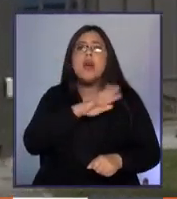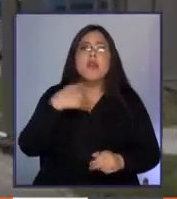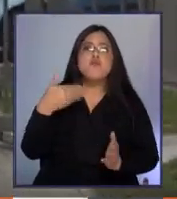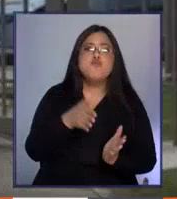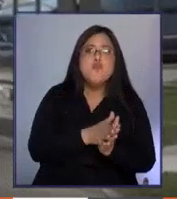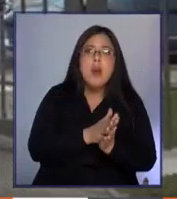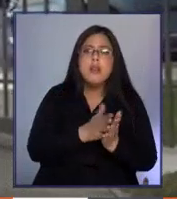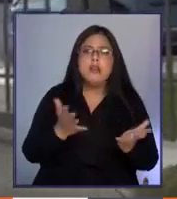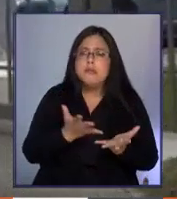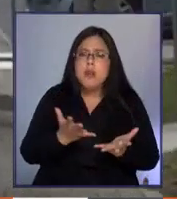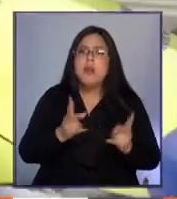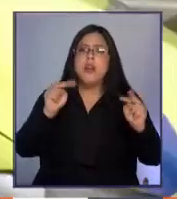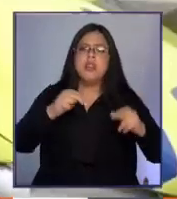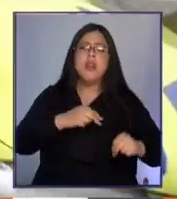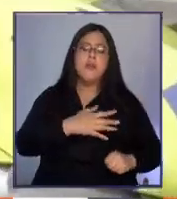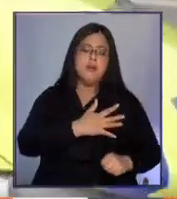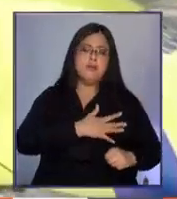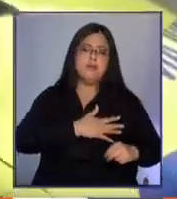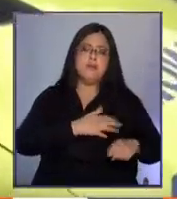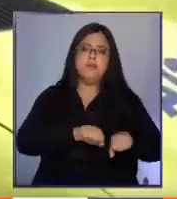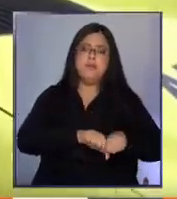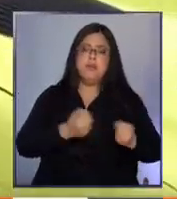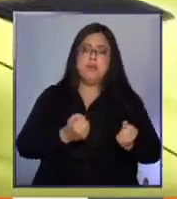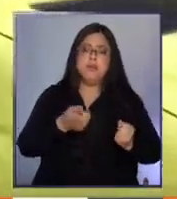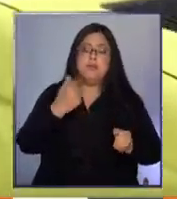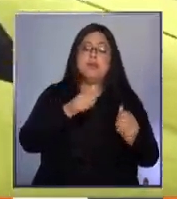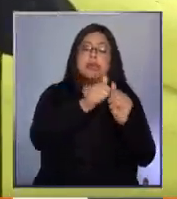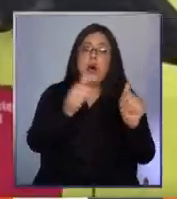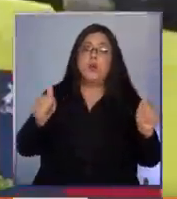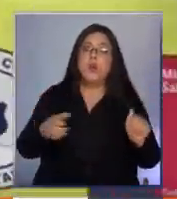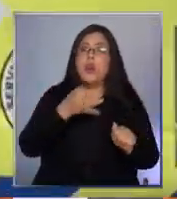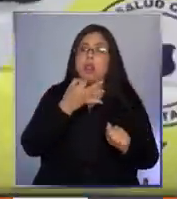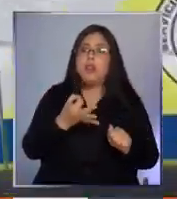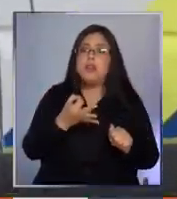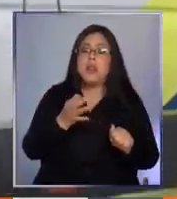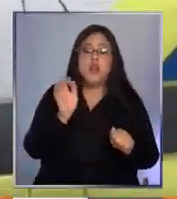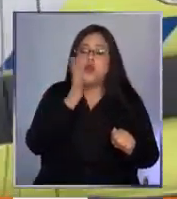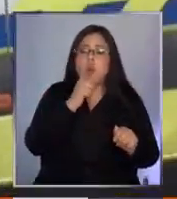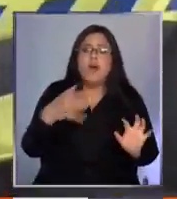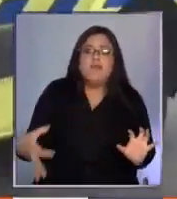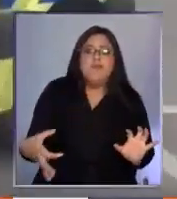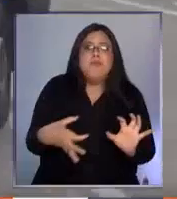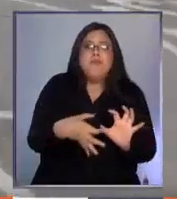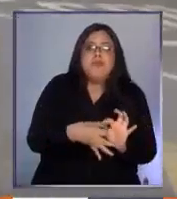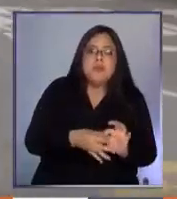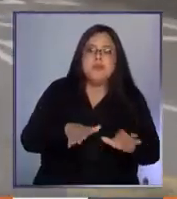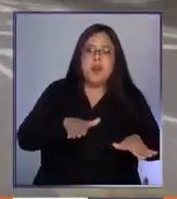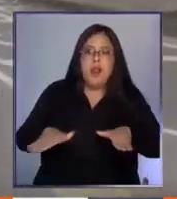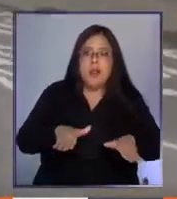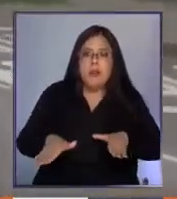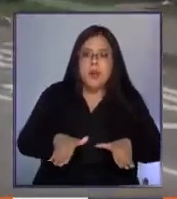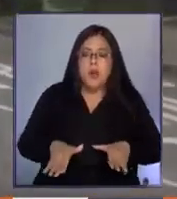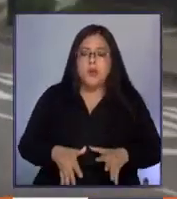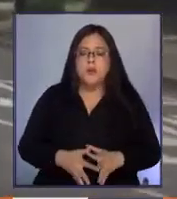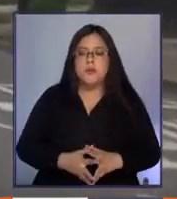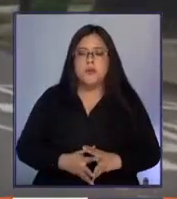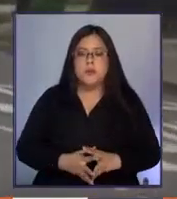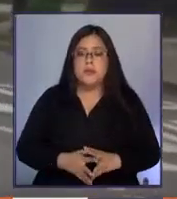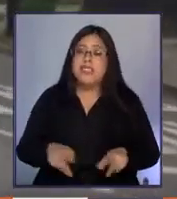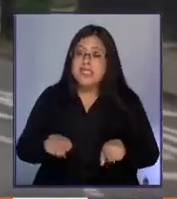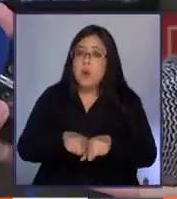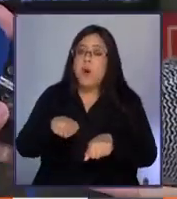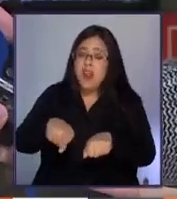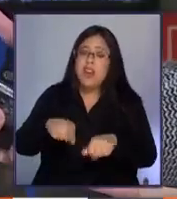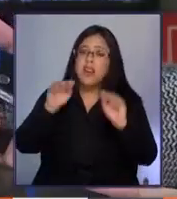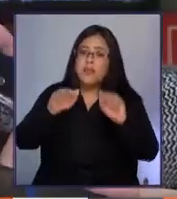paro cardiorrespiratorio, hecho que según las autoridades no se puede vincular directamente con lo acontecido. Coinciden los tiempos, digamos, que